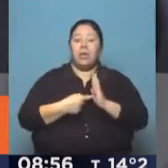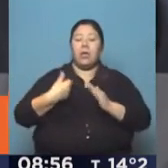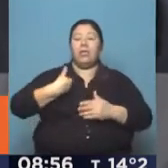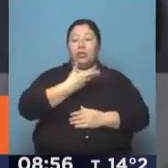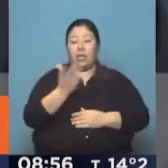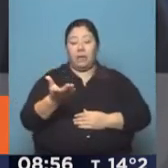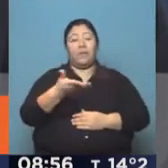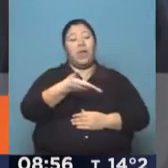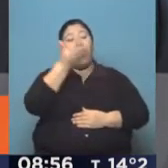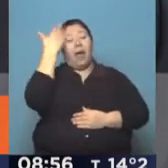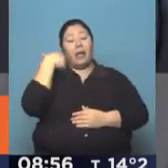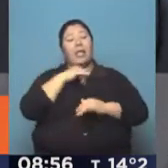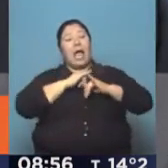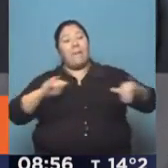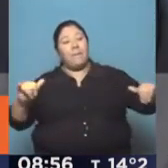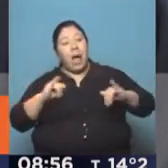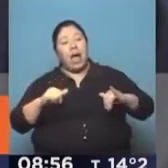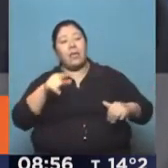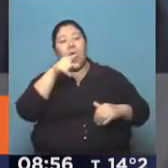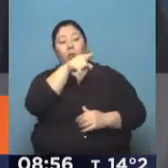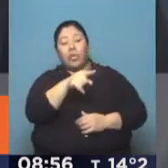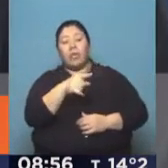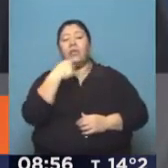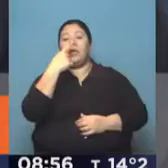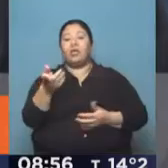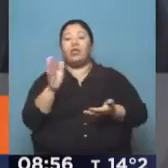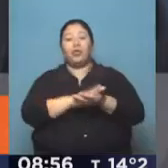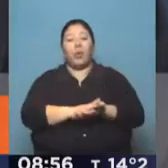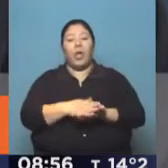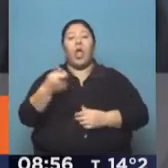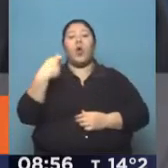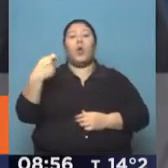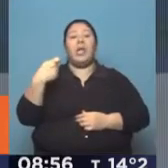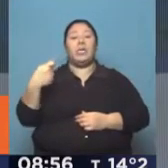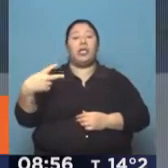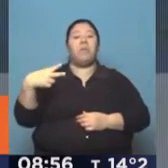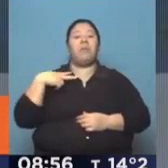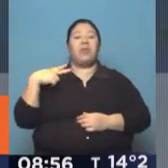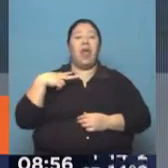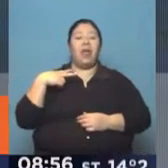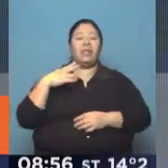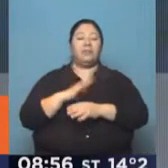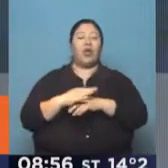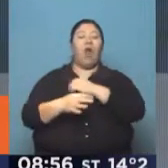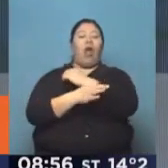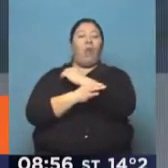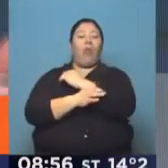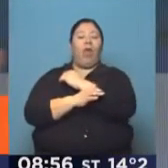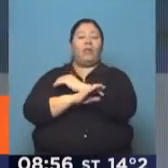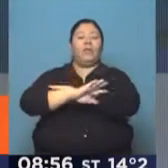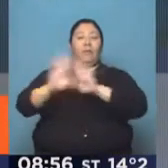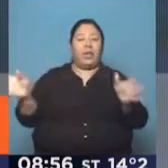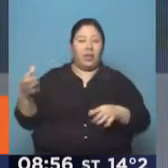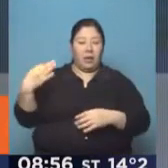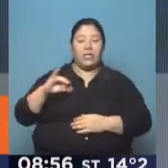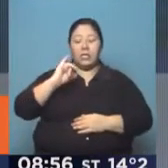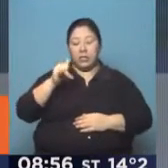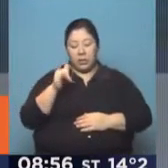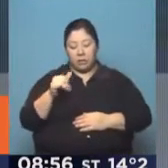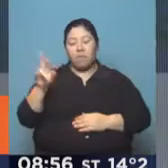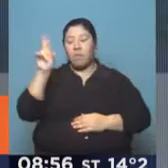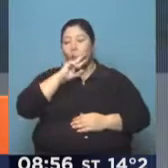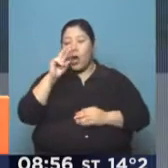campaña y durante mucho tiempo ponerle punto final de las jubilaciones de privilegio sí bueno nosotros hemos presentado un proyecto le presento nuestra